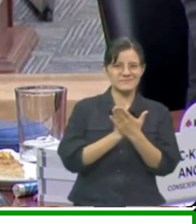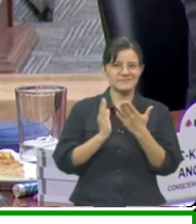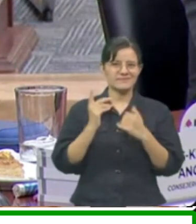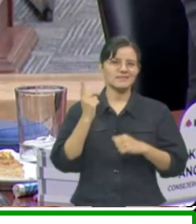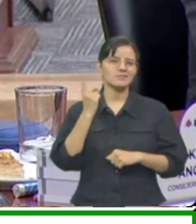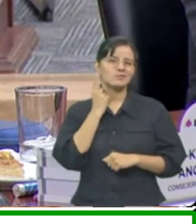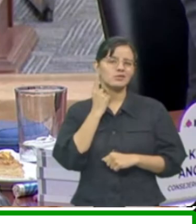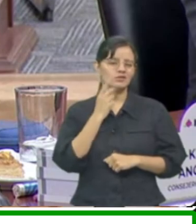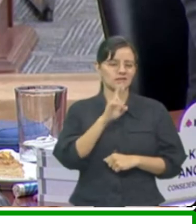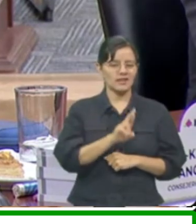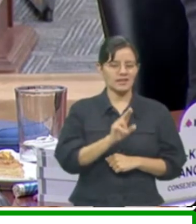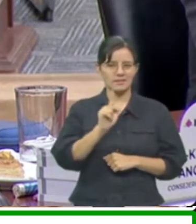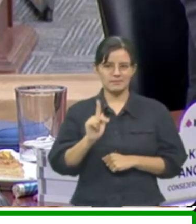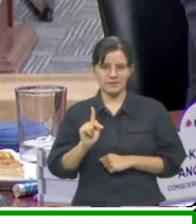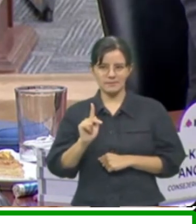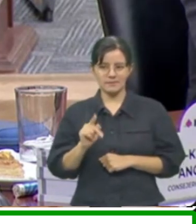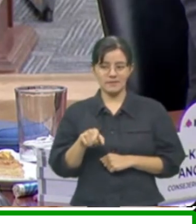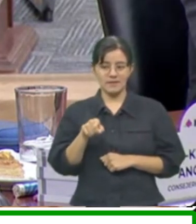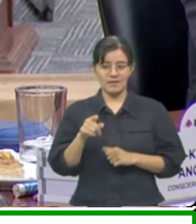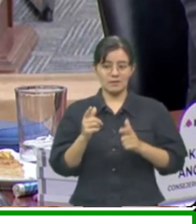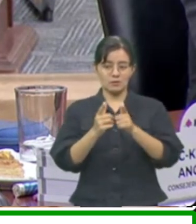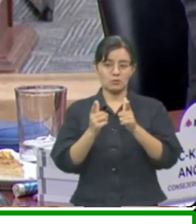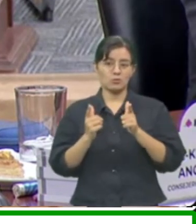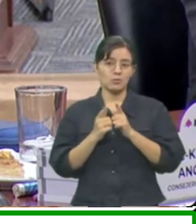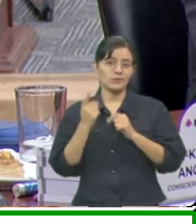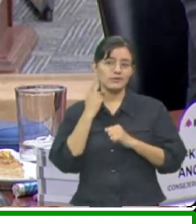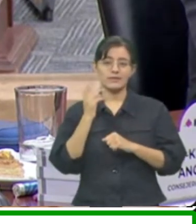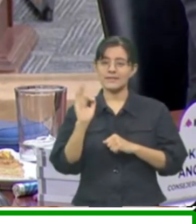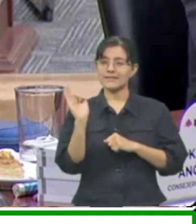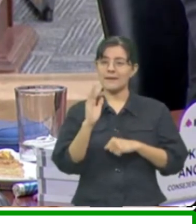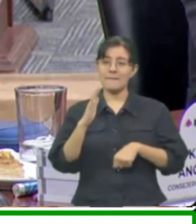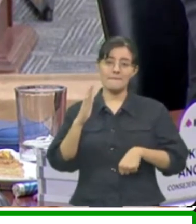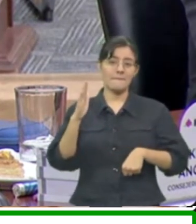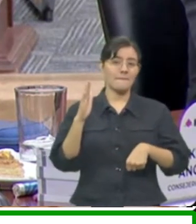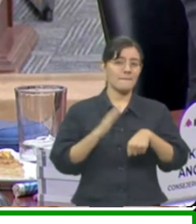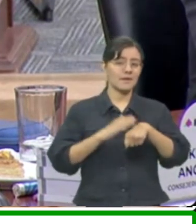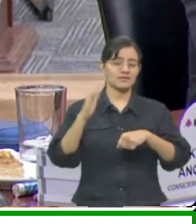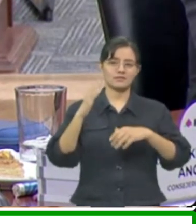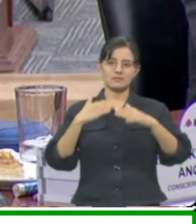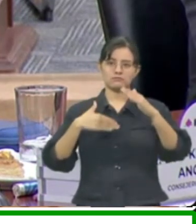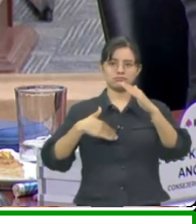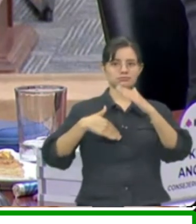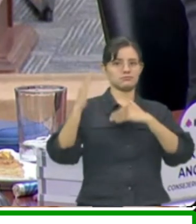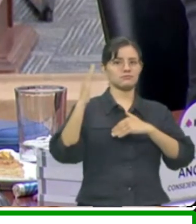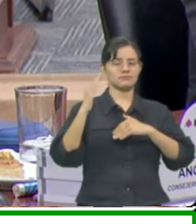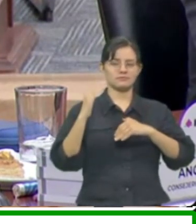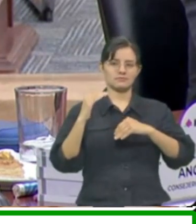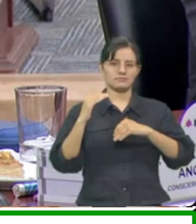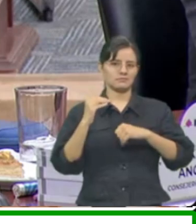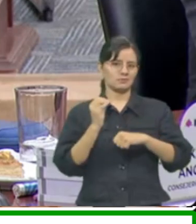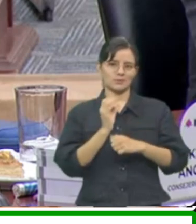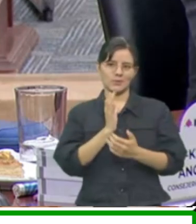representación proporcional algún partido la rebasara. Es decir, si en la distribución